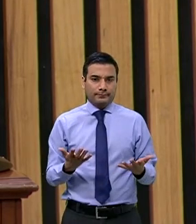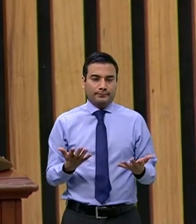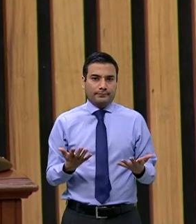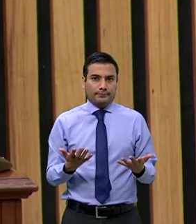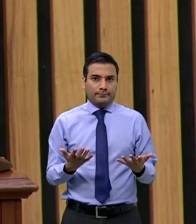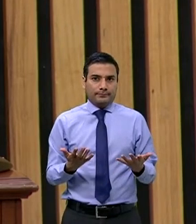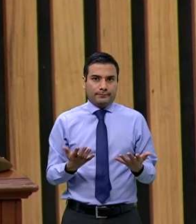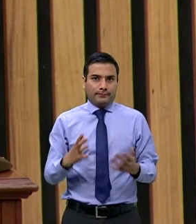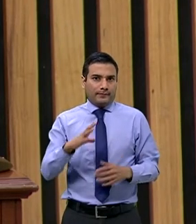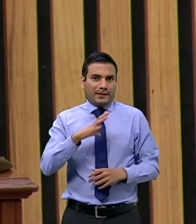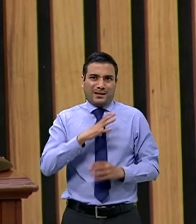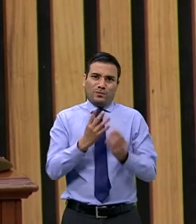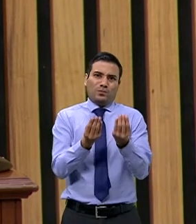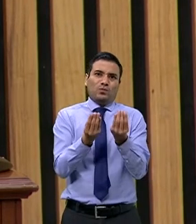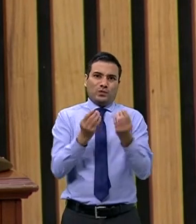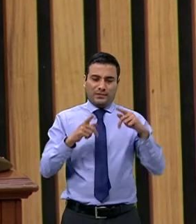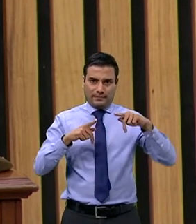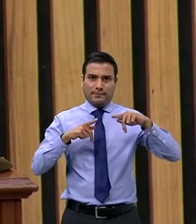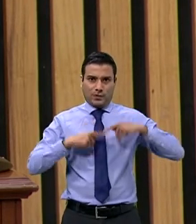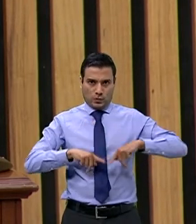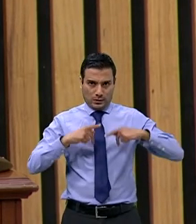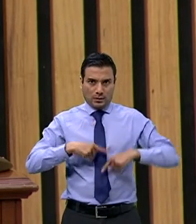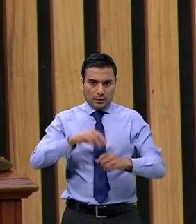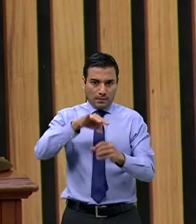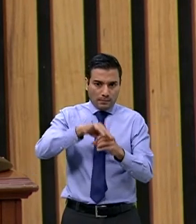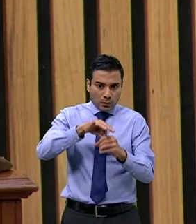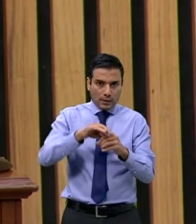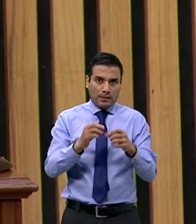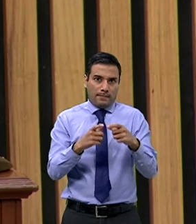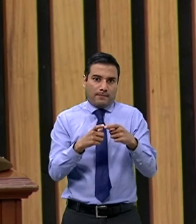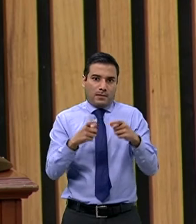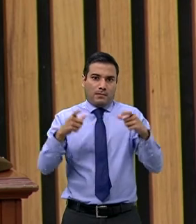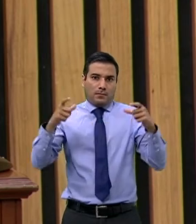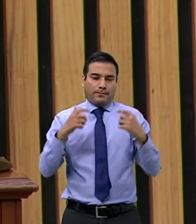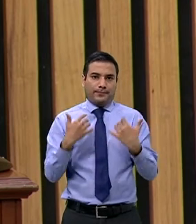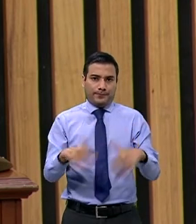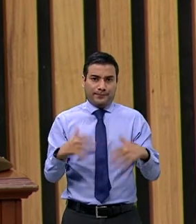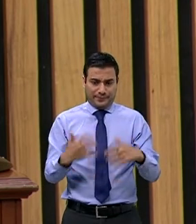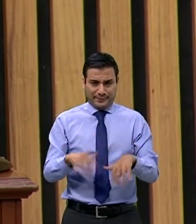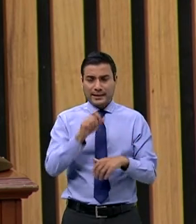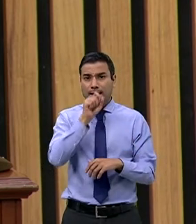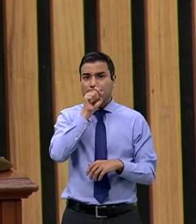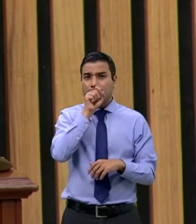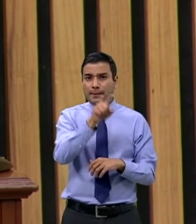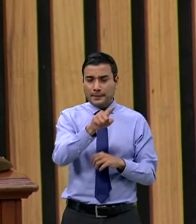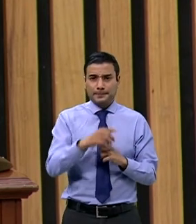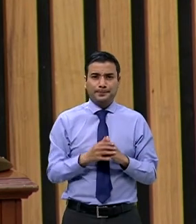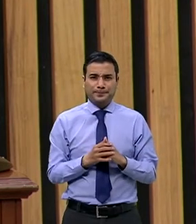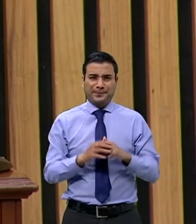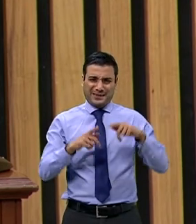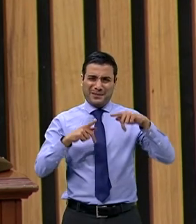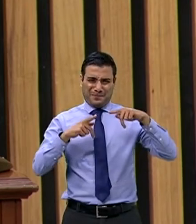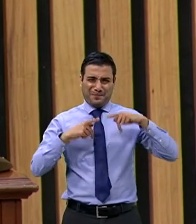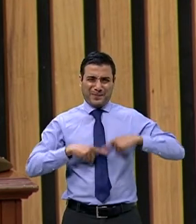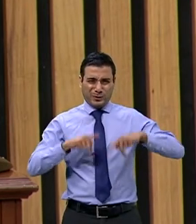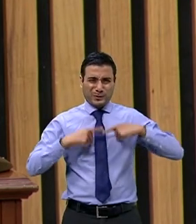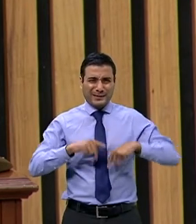para la realización de esta consulta también los ciudadanos que salieron a votar